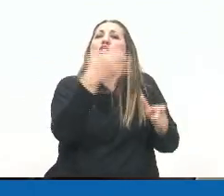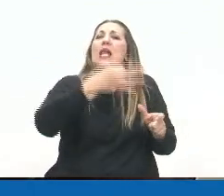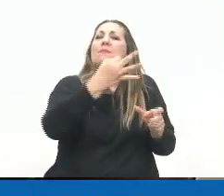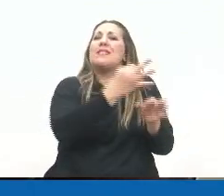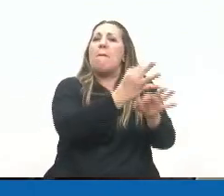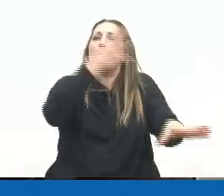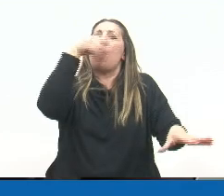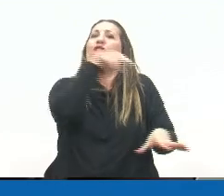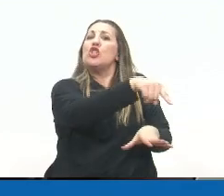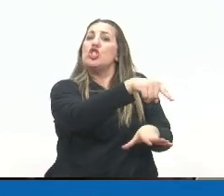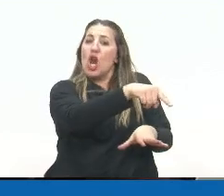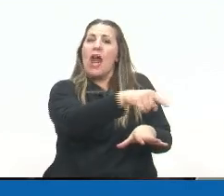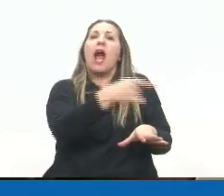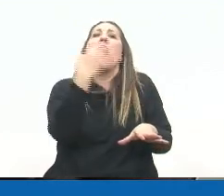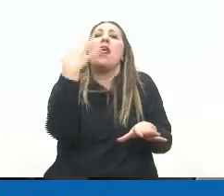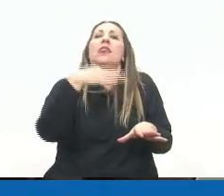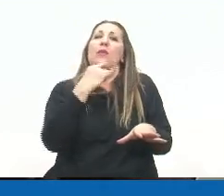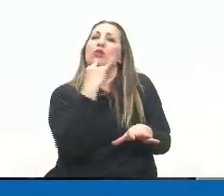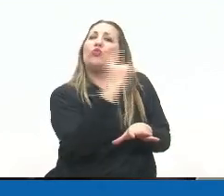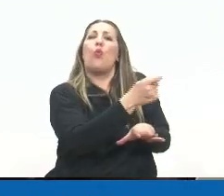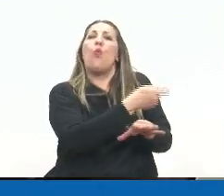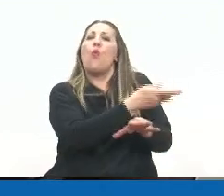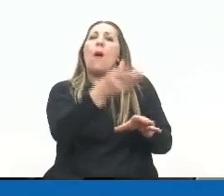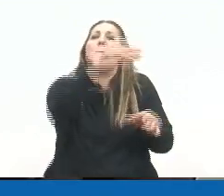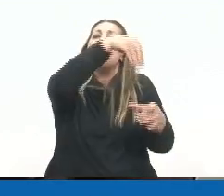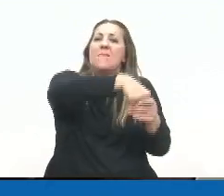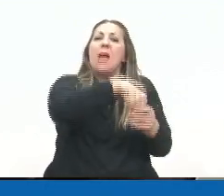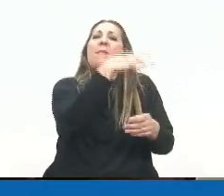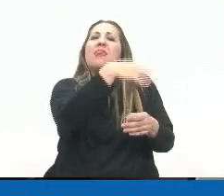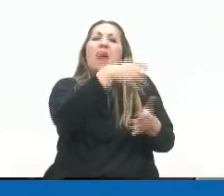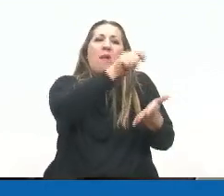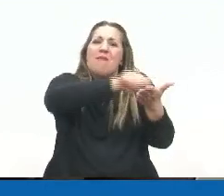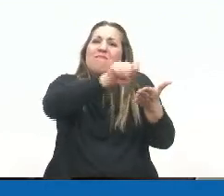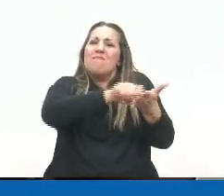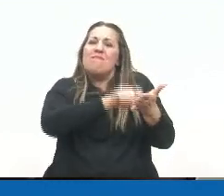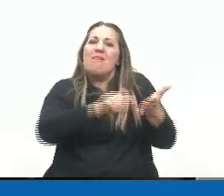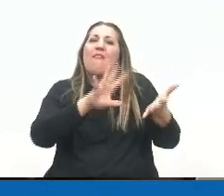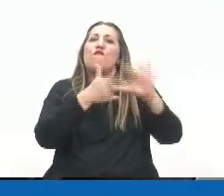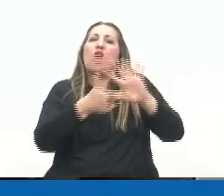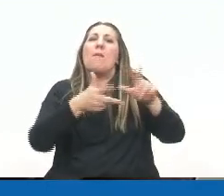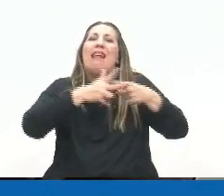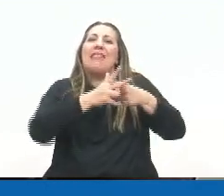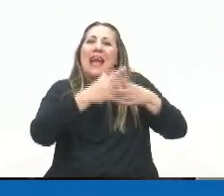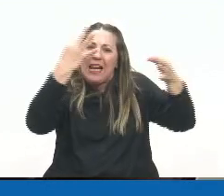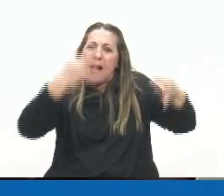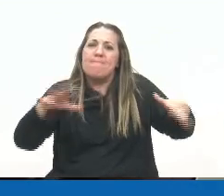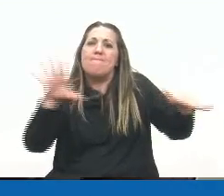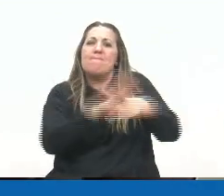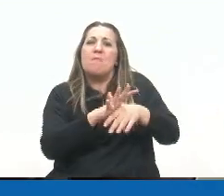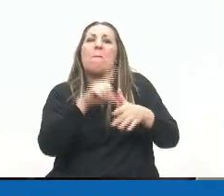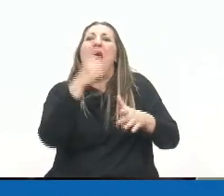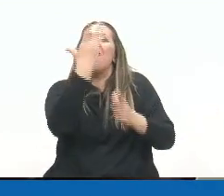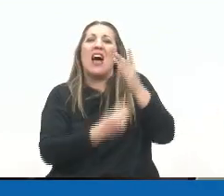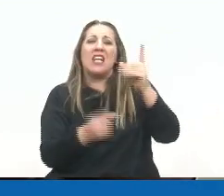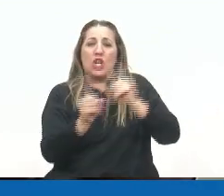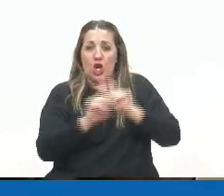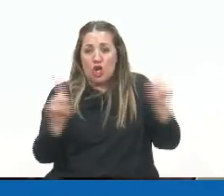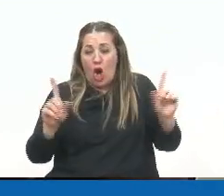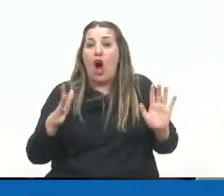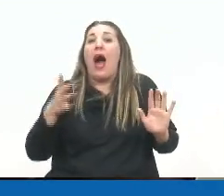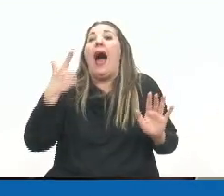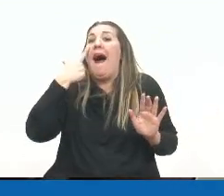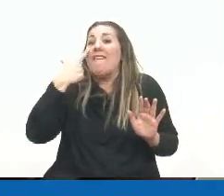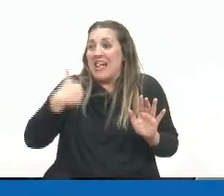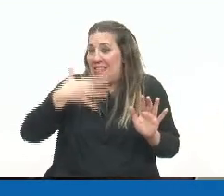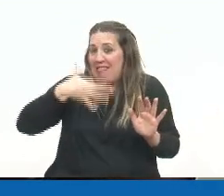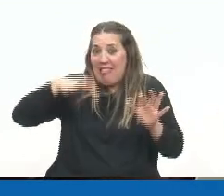voto de la mayoría absoluta de sus miembros que haga la redacción técnica fina para que no cometamos errores y entiendo corríjame el senador mayans Si